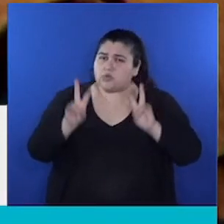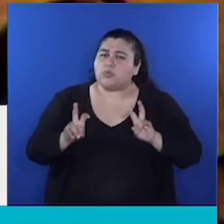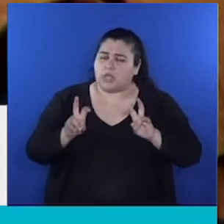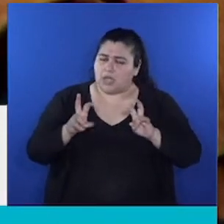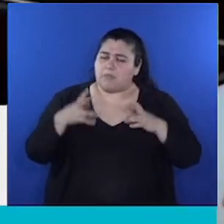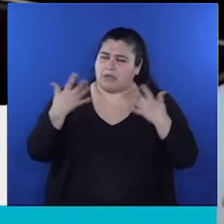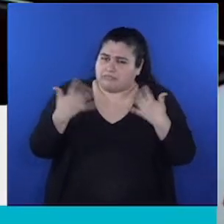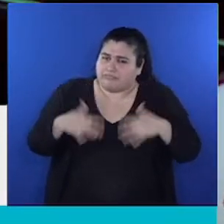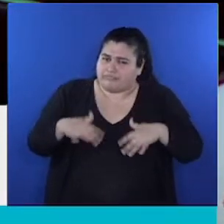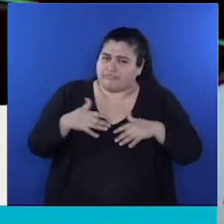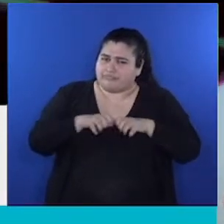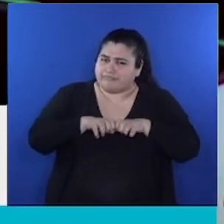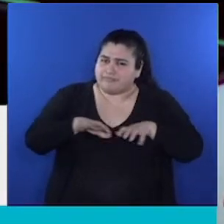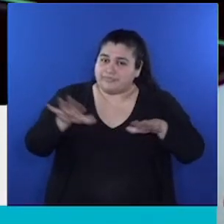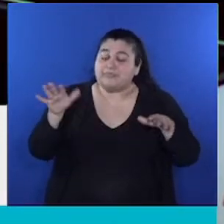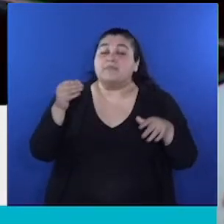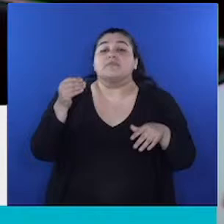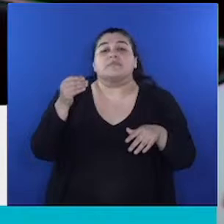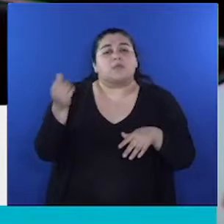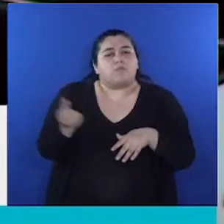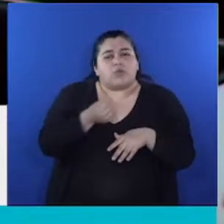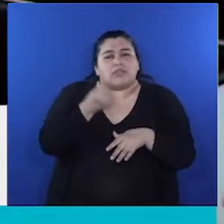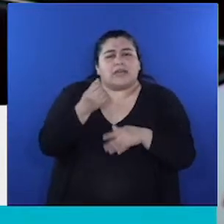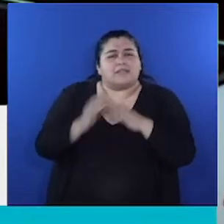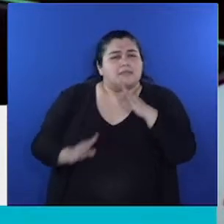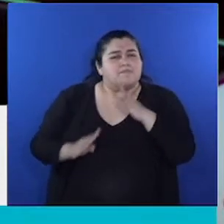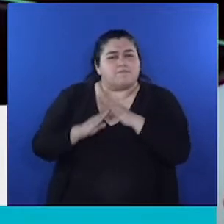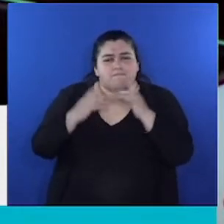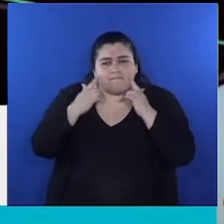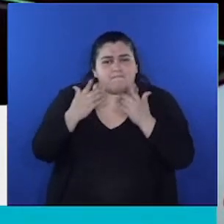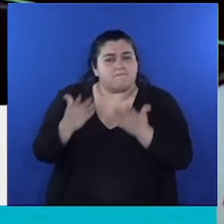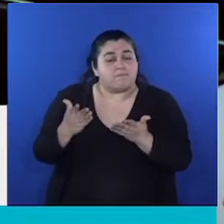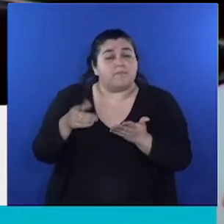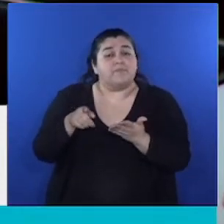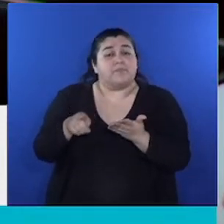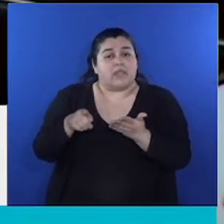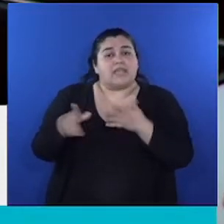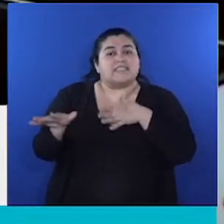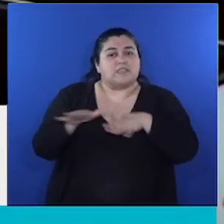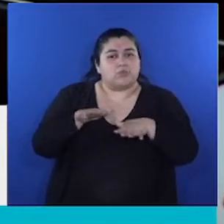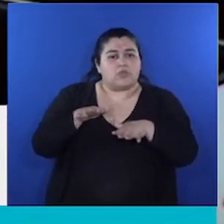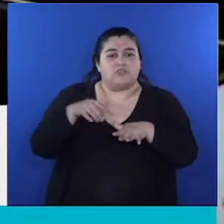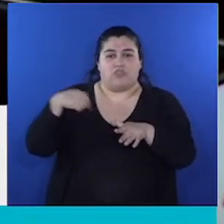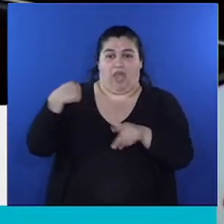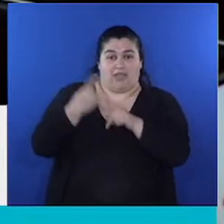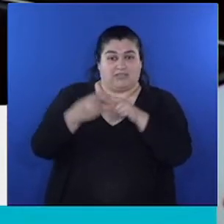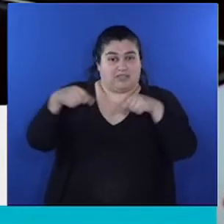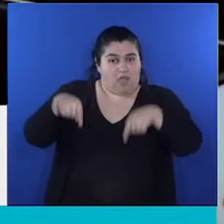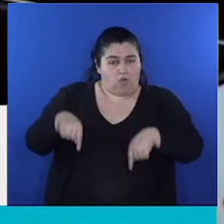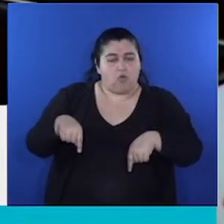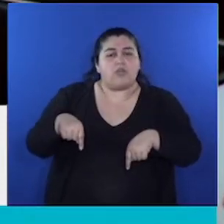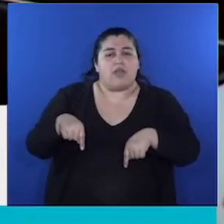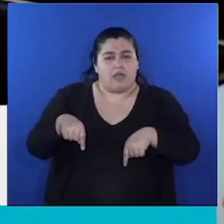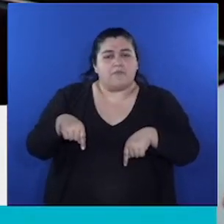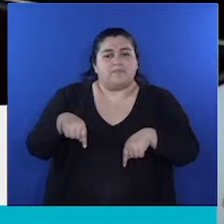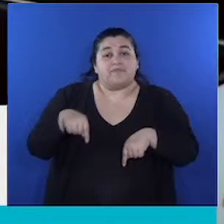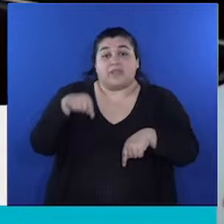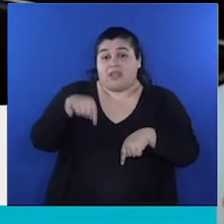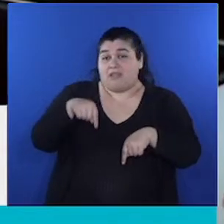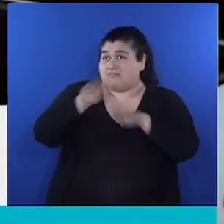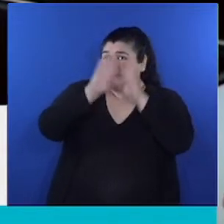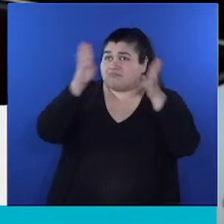que poner en escena las situaciones que van ocurriendo en la coyuntura tiene que permitirnos a esta Cámara no